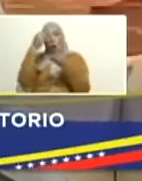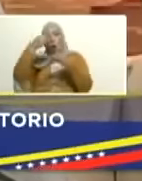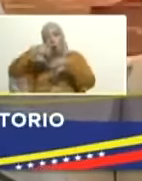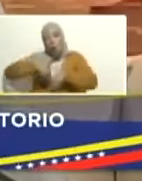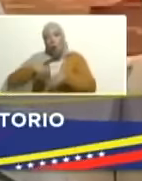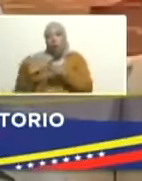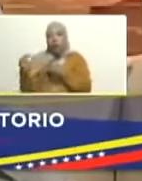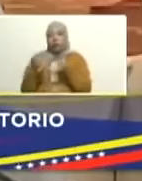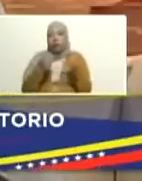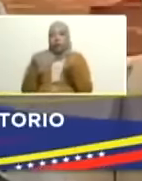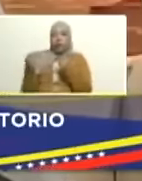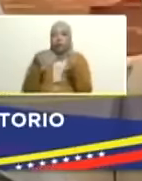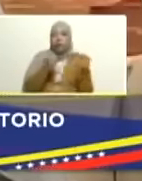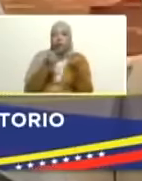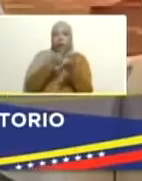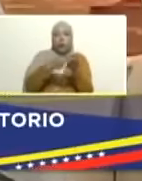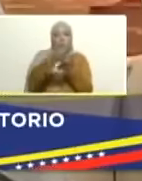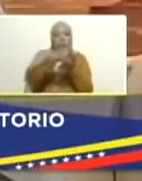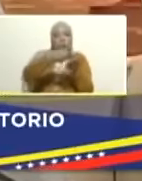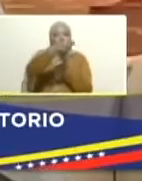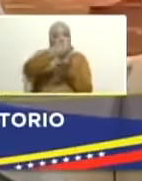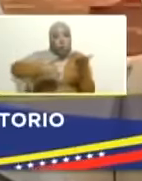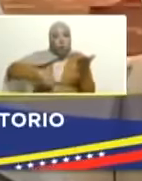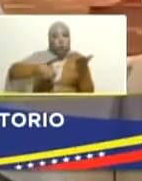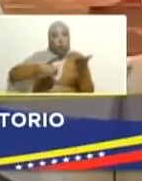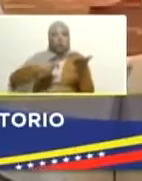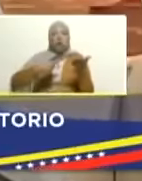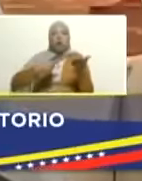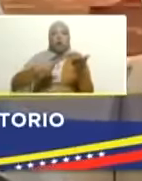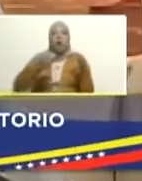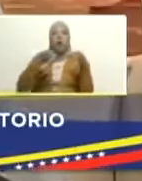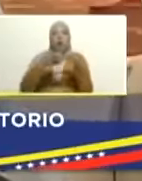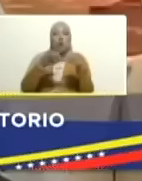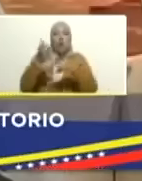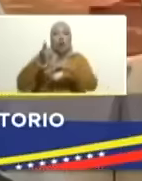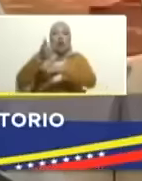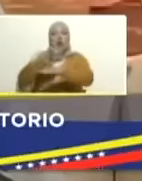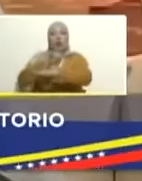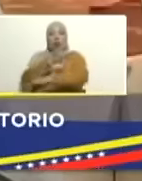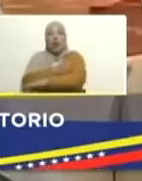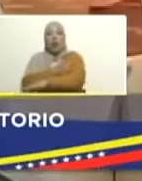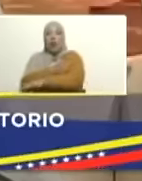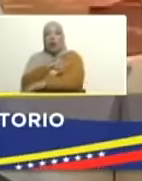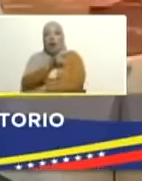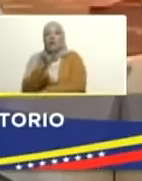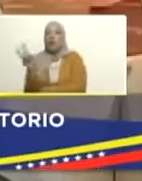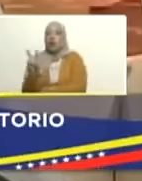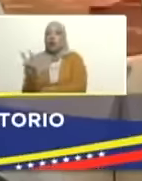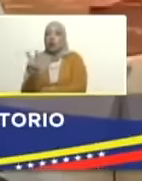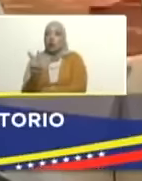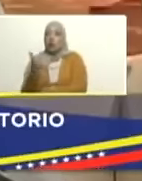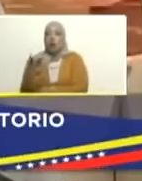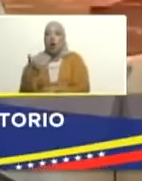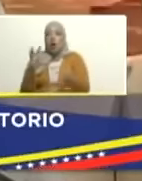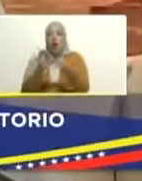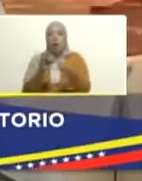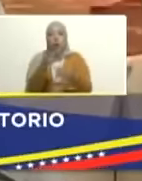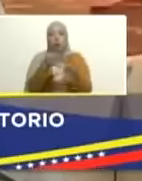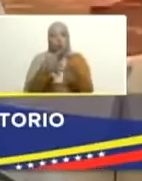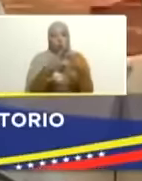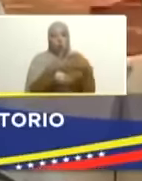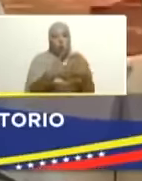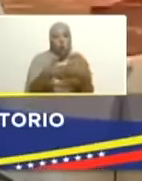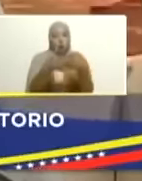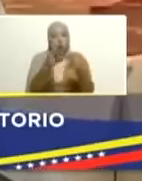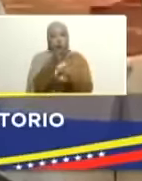conversados y firmados entre las autoridades de Venezuela y el gobierno de los Estados Unidos,